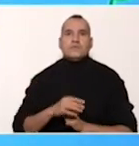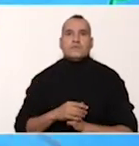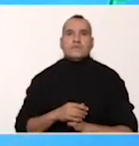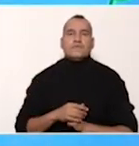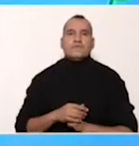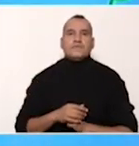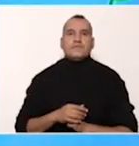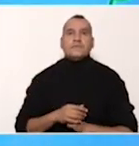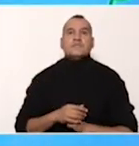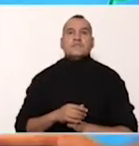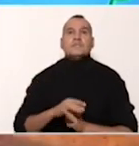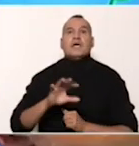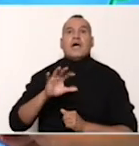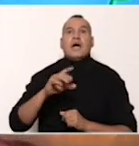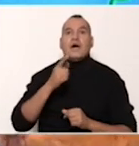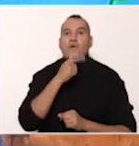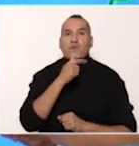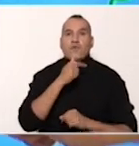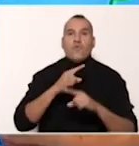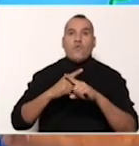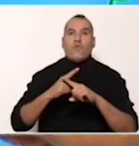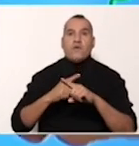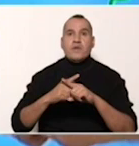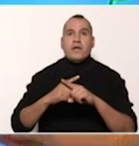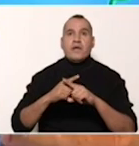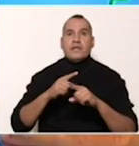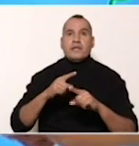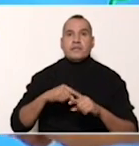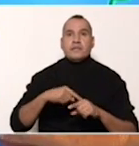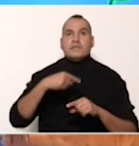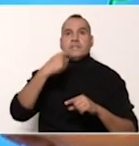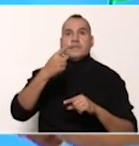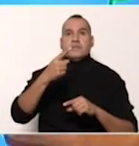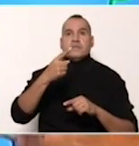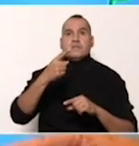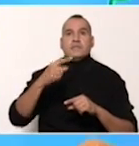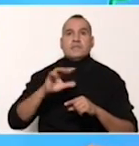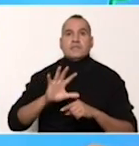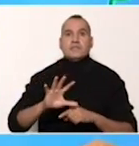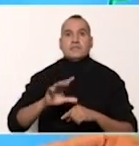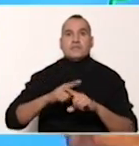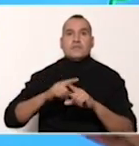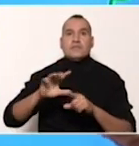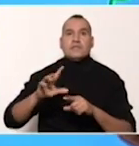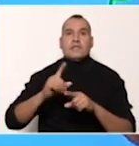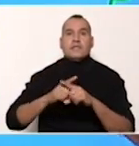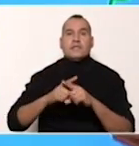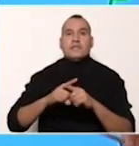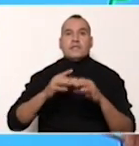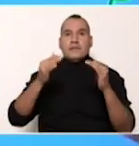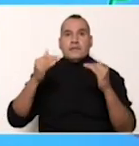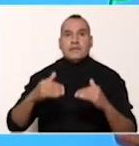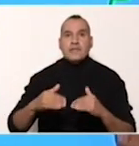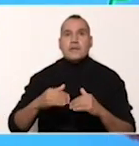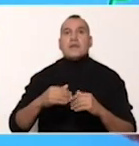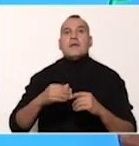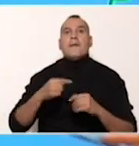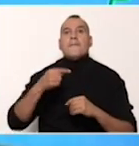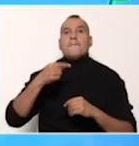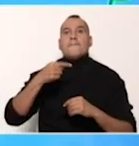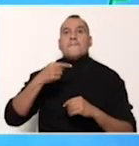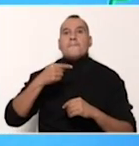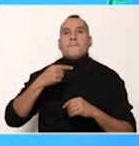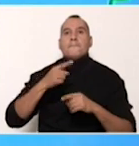x por x da x. Aquí vemos que es el opuesto, más menos 5 más 5, eso da 0, y más 25